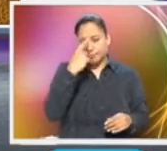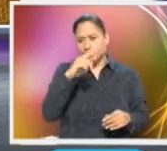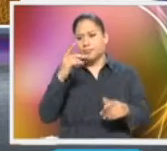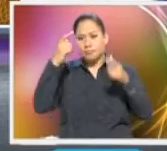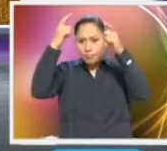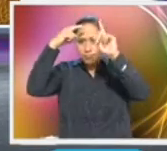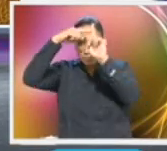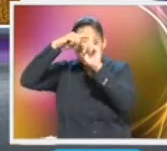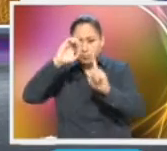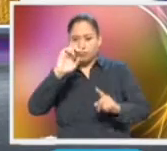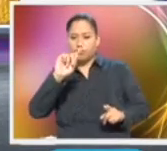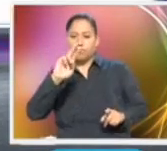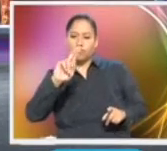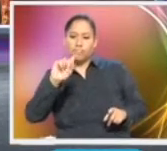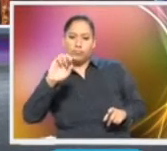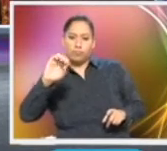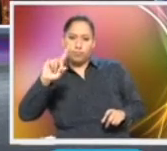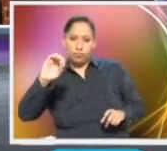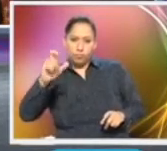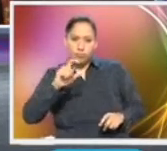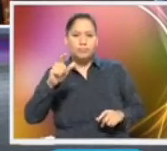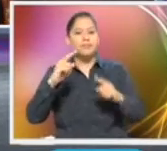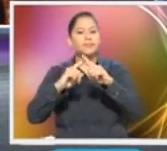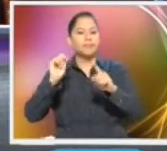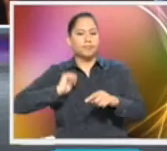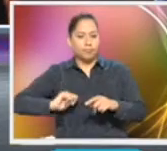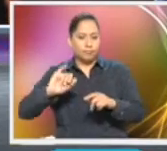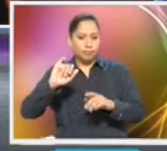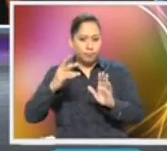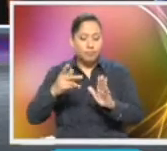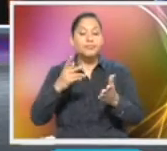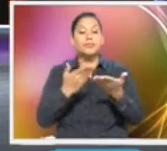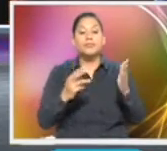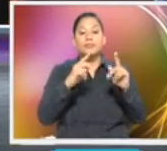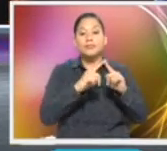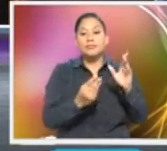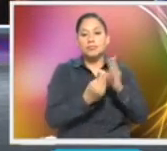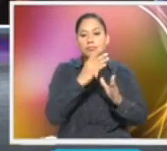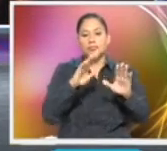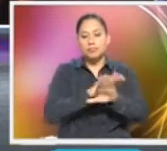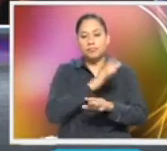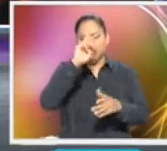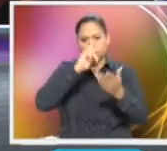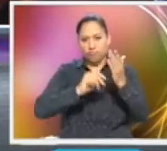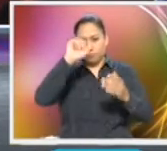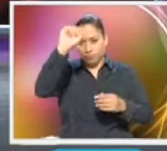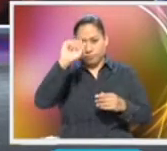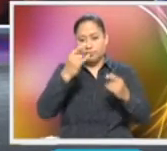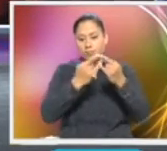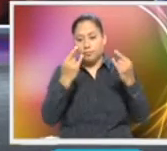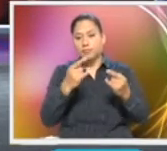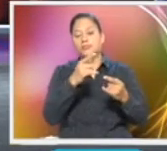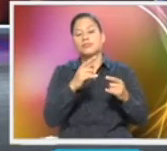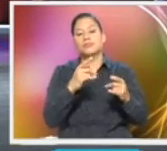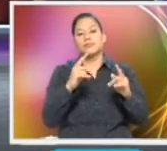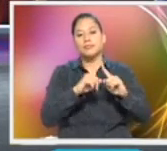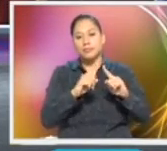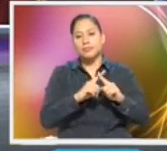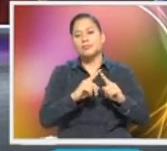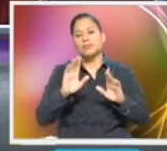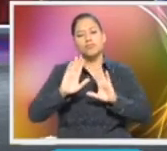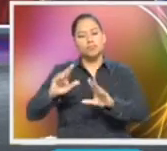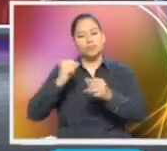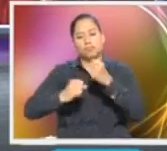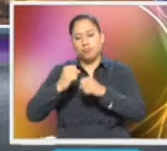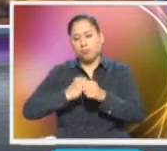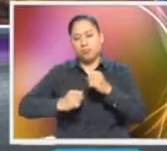que son las iglesias más antiguas, sino para las iglesias reformadas, los protestantes históricos, que se llaman iglesias históricas, pero también